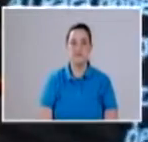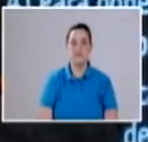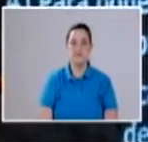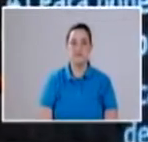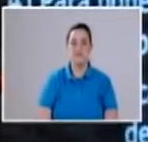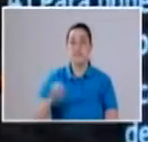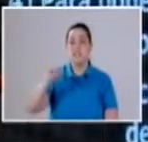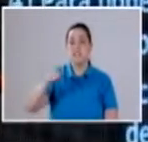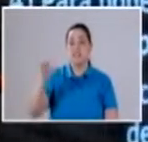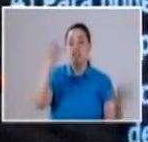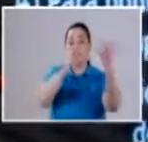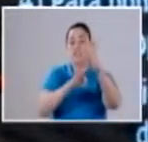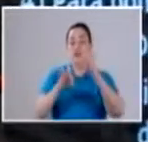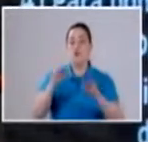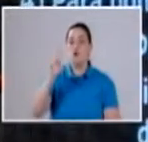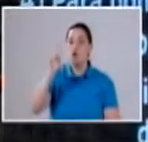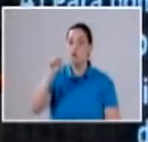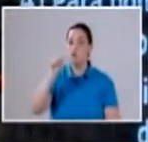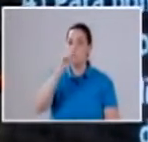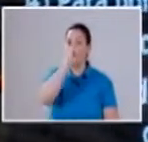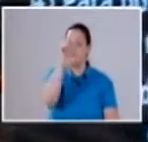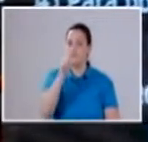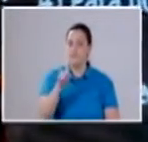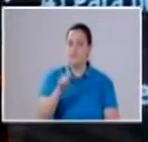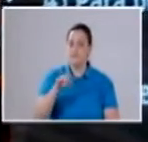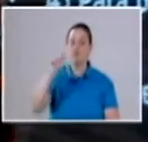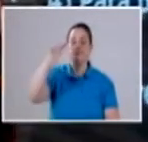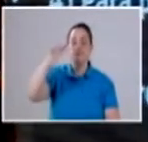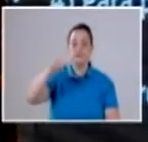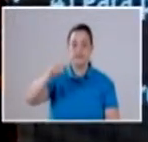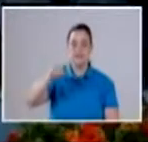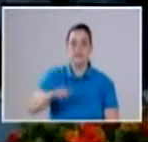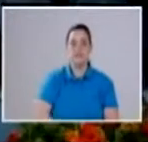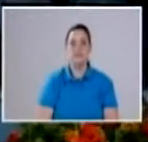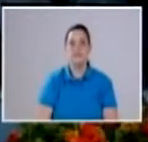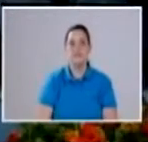¿Sí o no, hermanos cristianos? Es otro rollo.